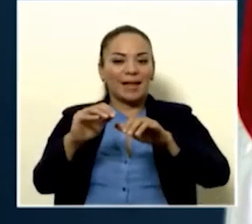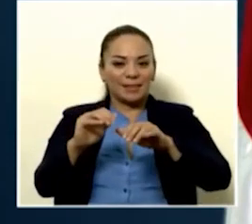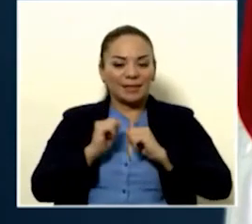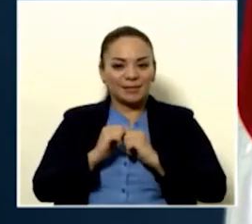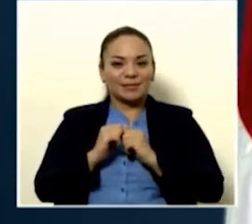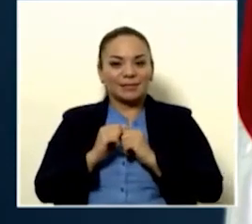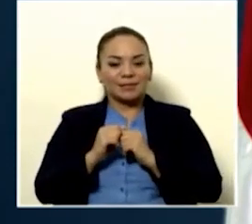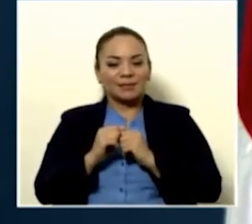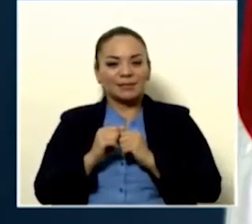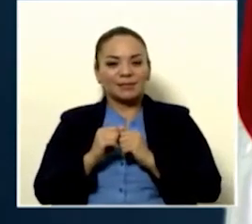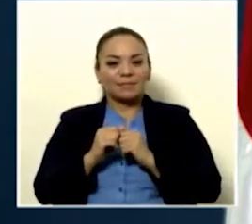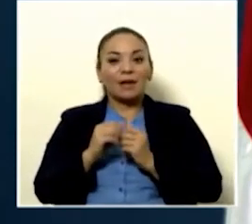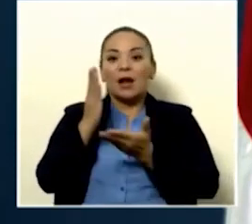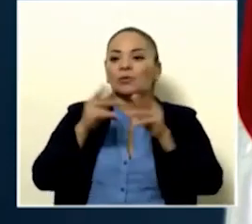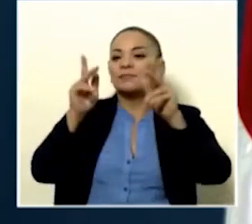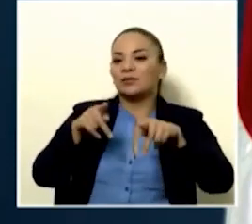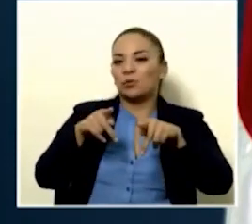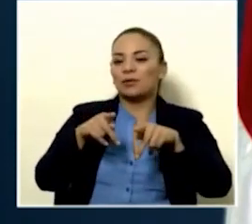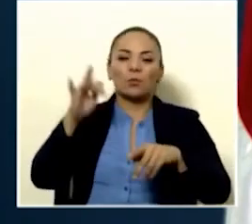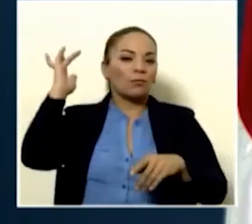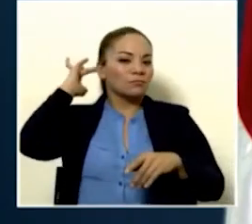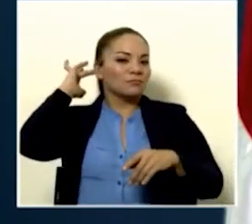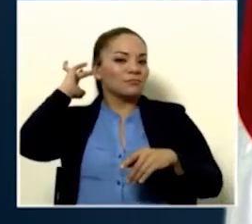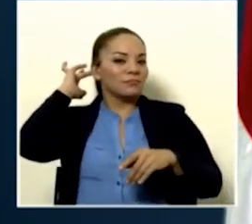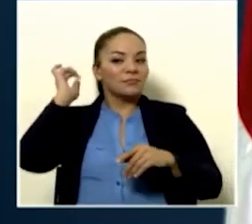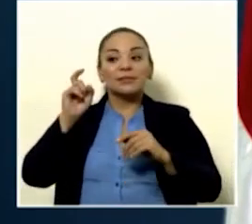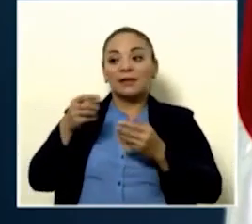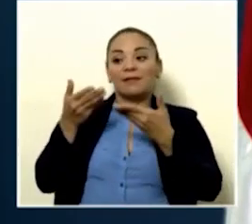se hacían pasar por ese tipo de personas que merecen